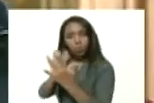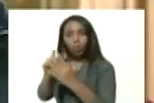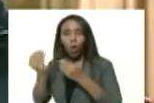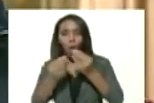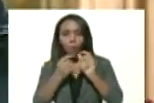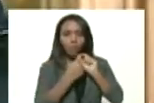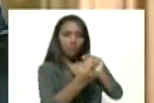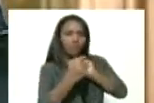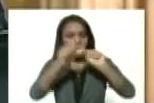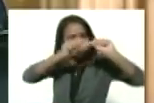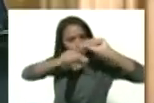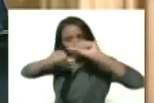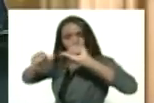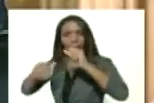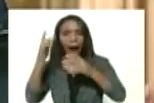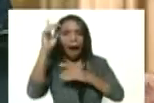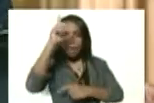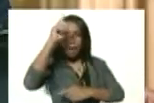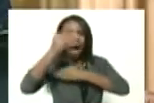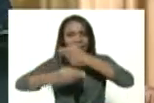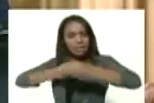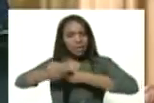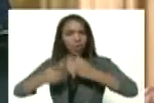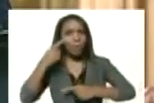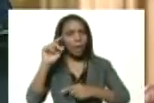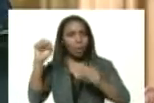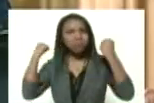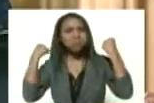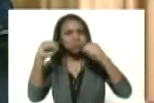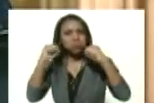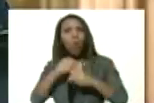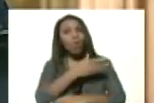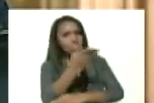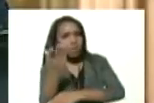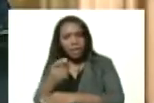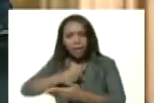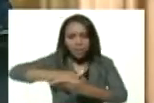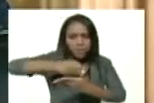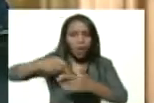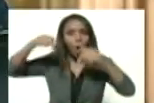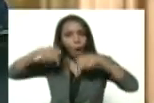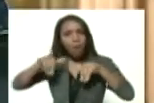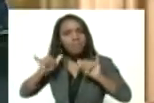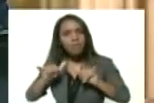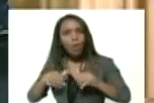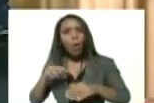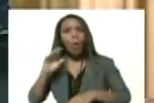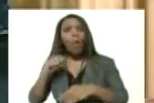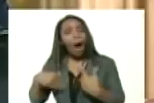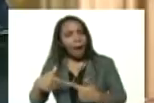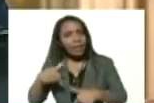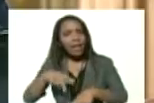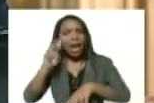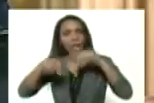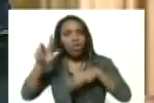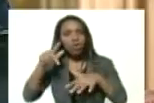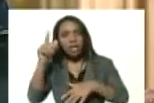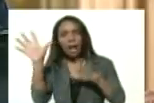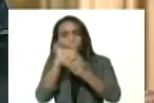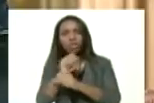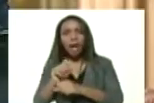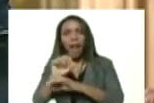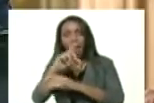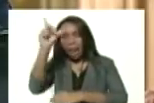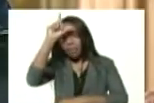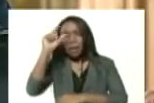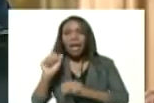tratamientos que alemán está haciendo pero práctica tomen nota y hagan lo mismo cuando aquí son las 12 de la noche en alemania son las 6 de